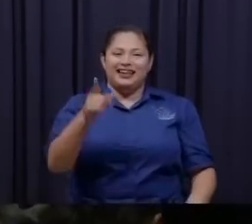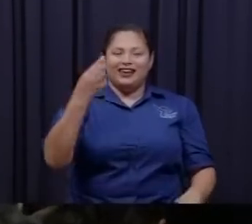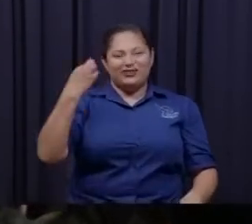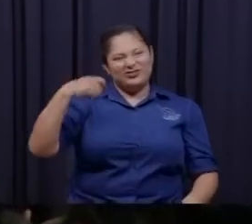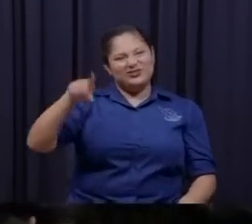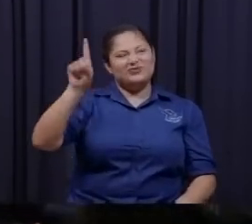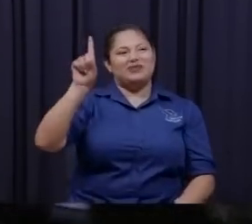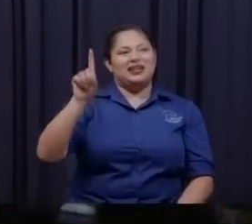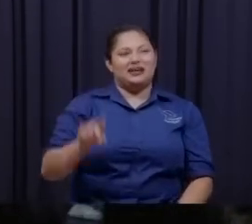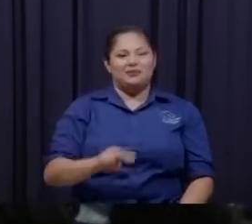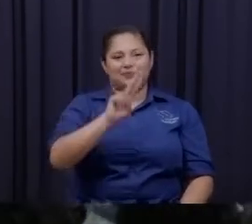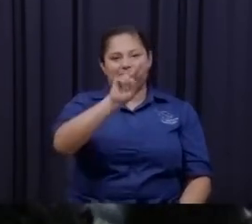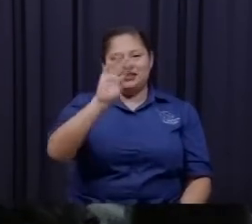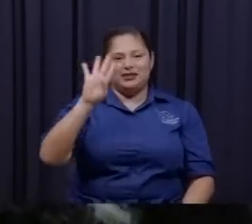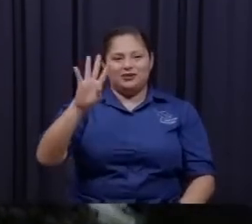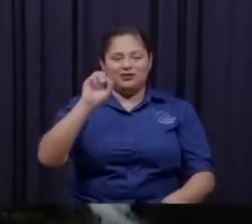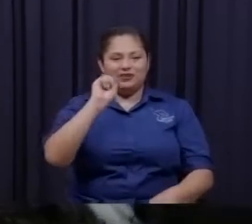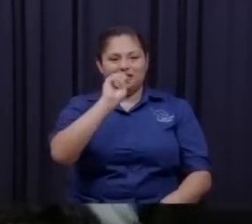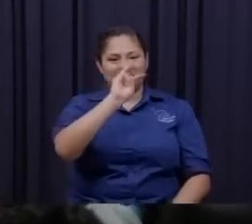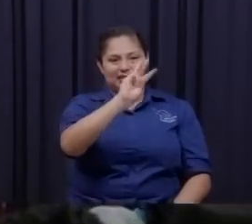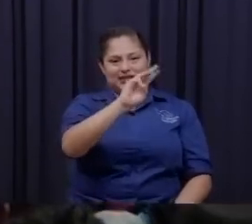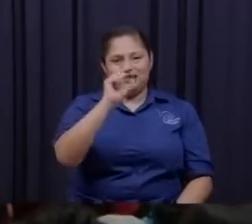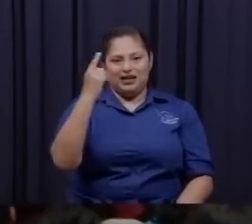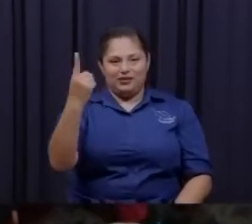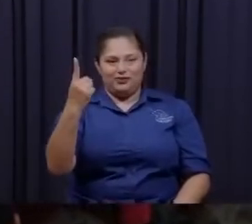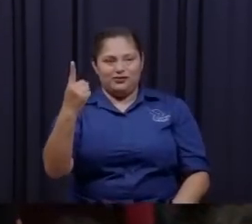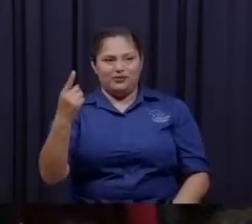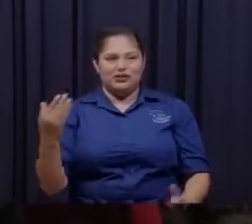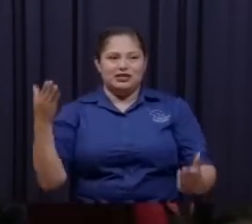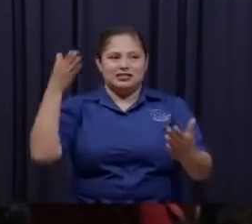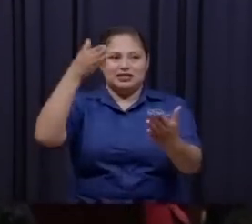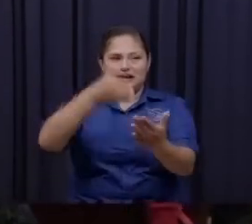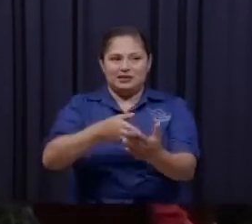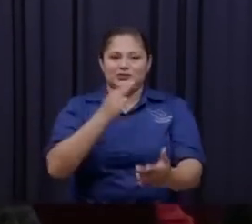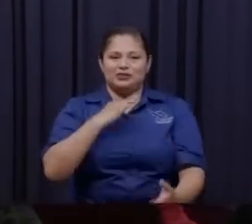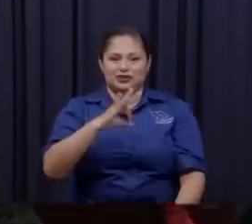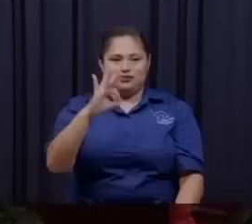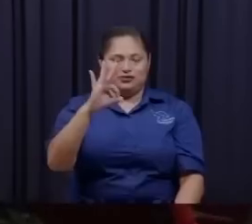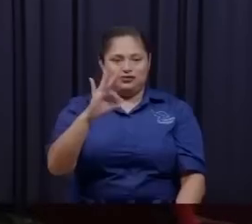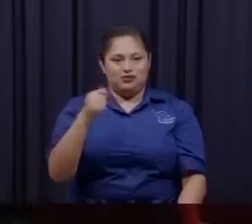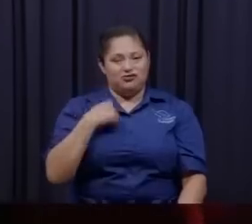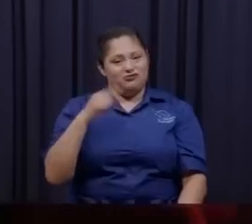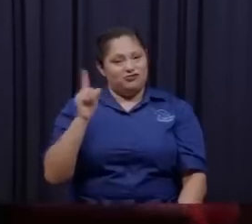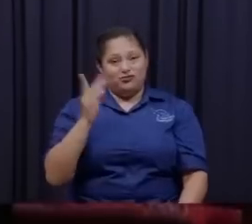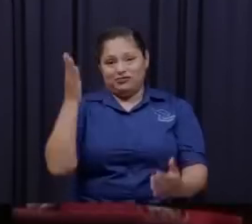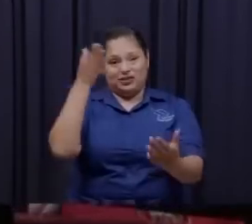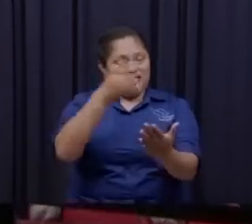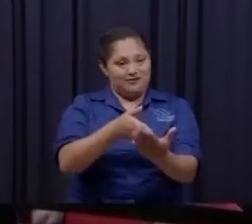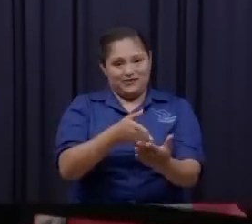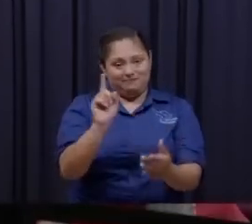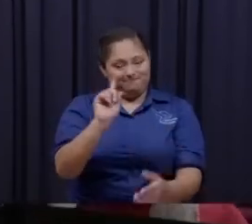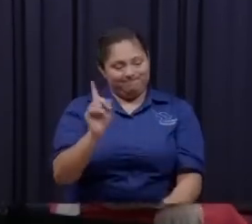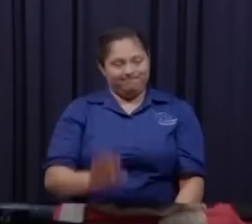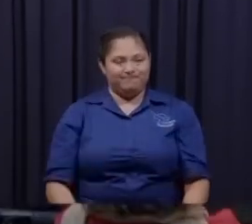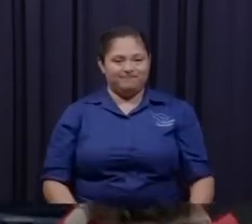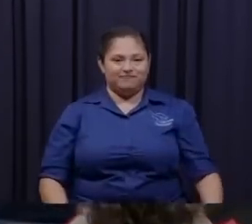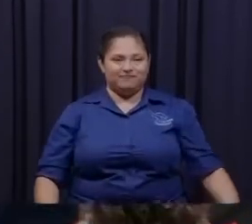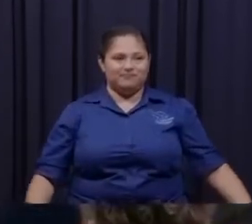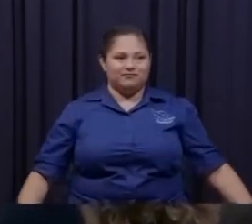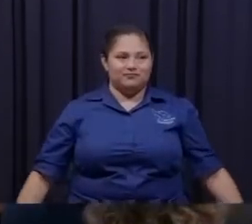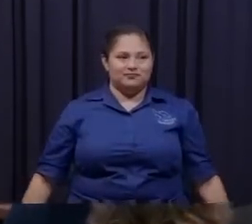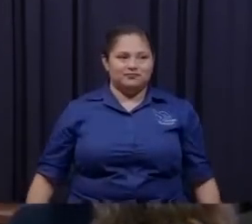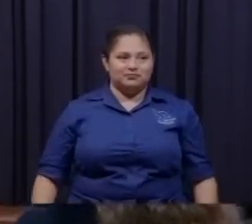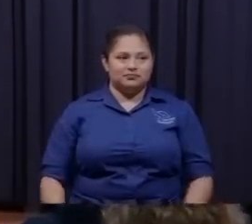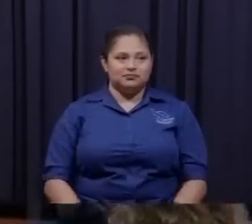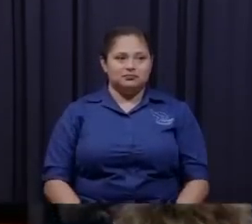31 llegábamos los hijos y todo, pero yo desde que llegué al Señor, olvídate, ya no volví a llegar, Padre Santo. Bueno, y